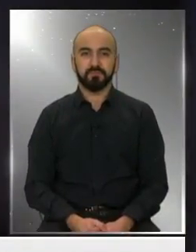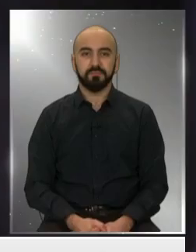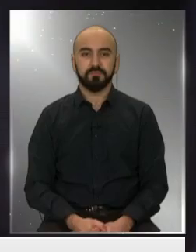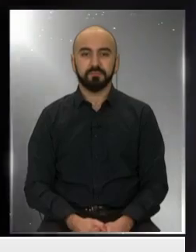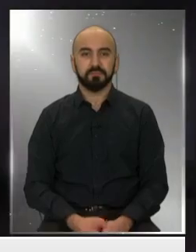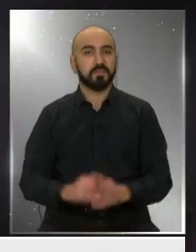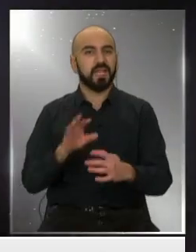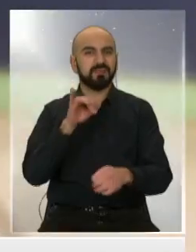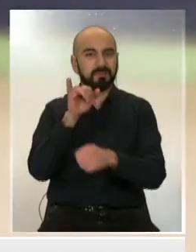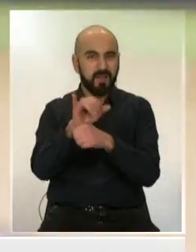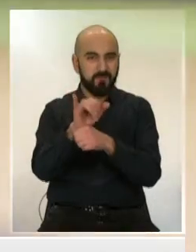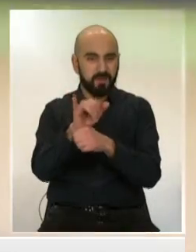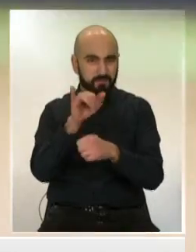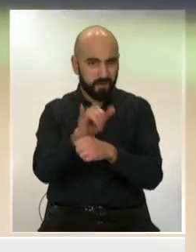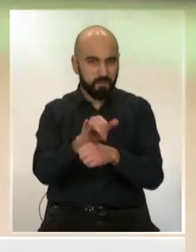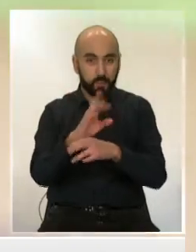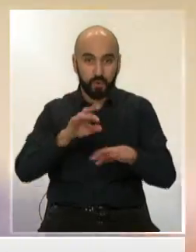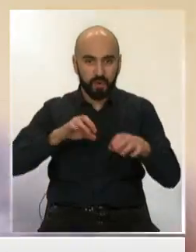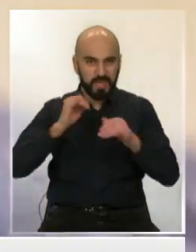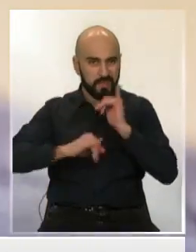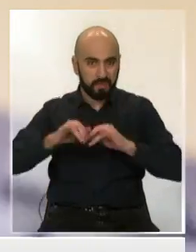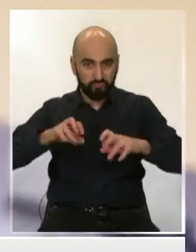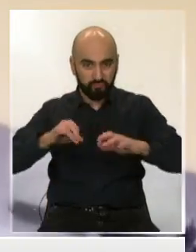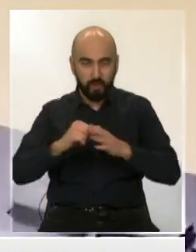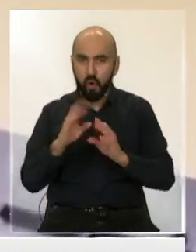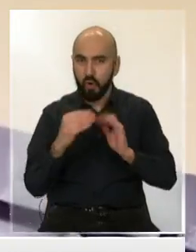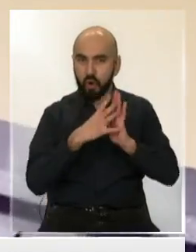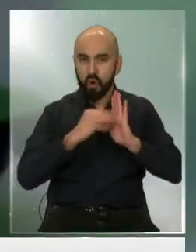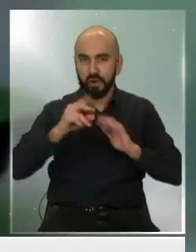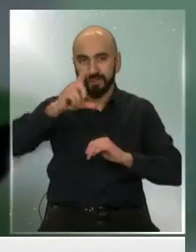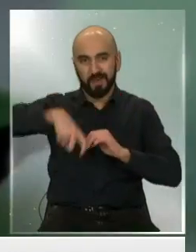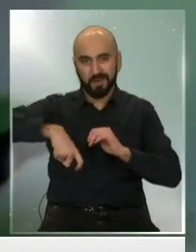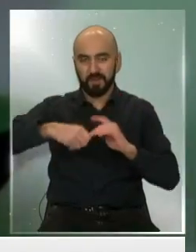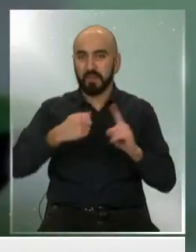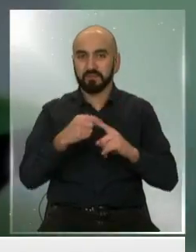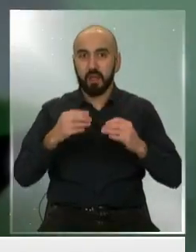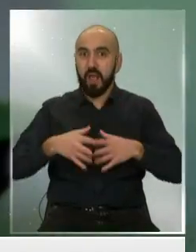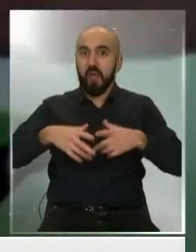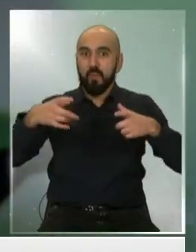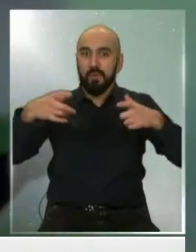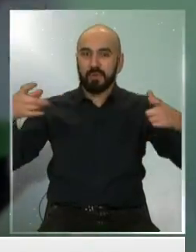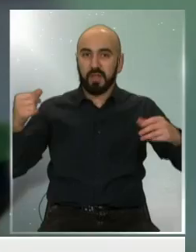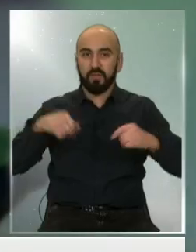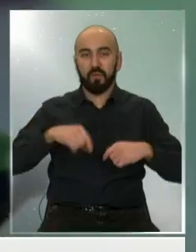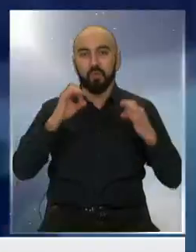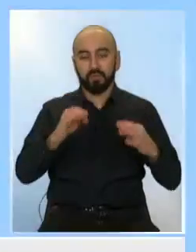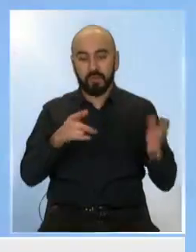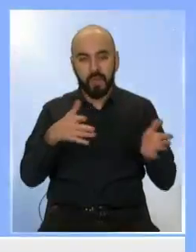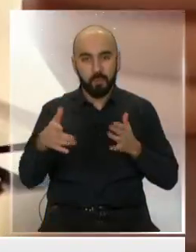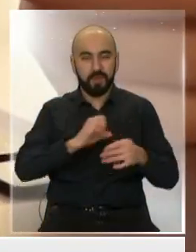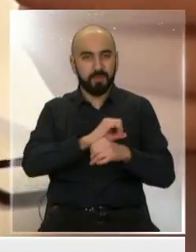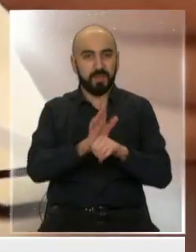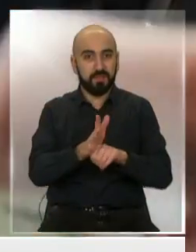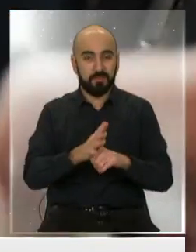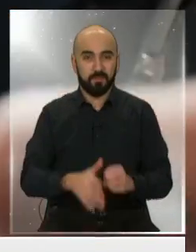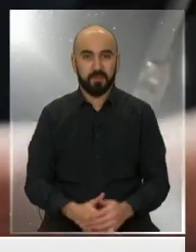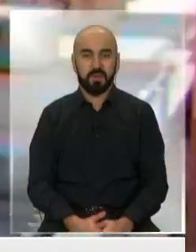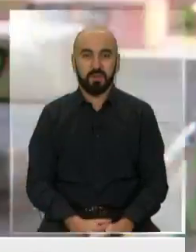Las estafas por internet y clonaciones de tarjetas de crédito han aumentado durante la pandemia.